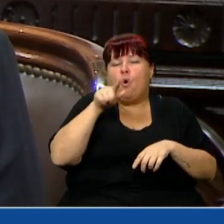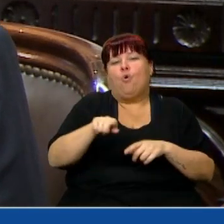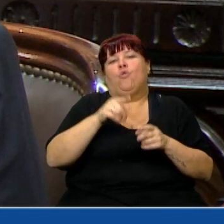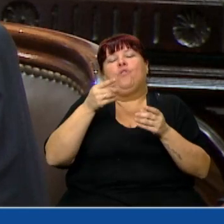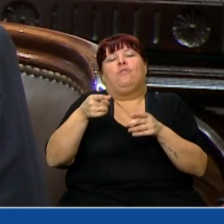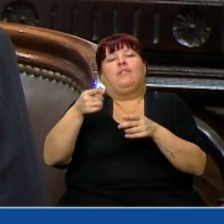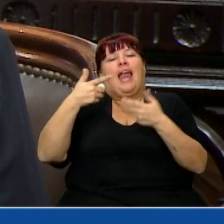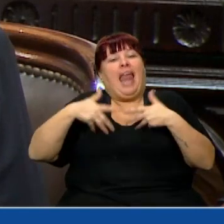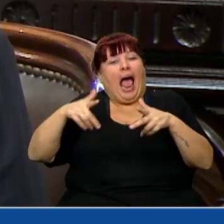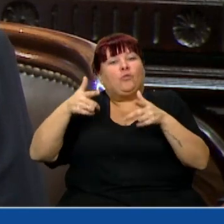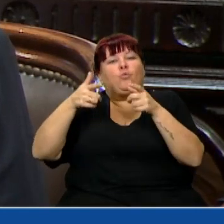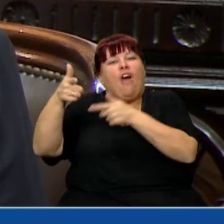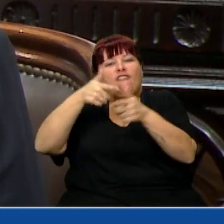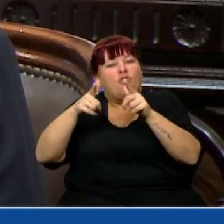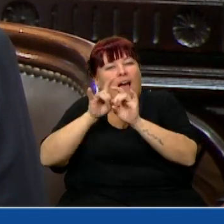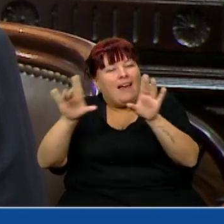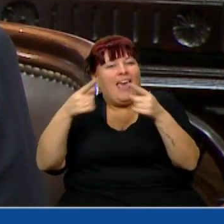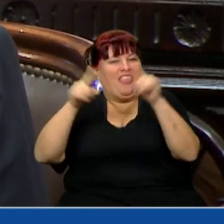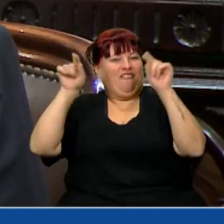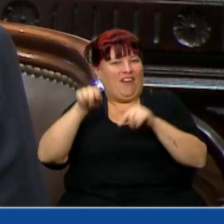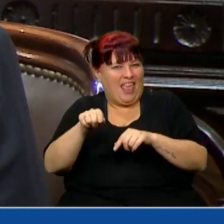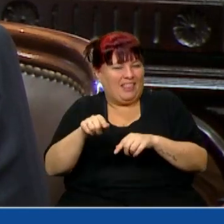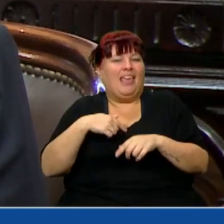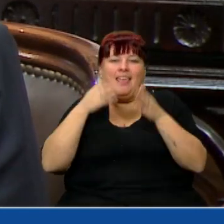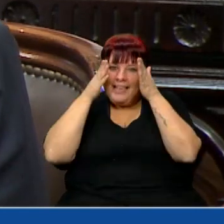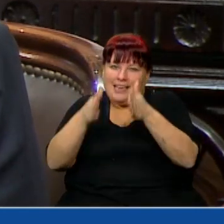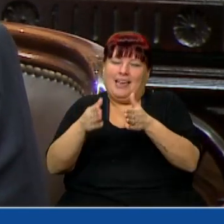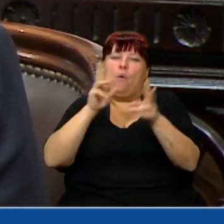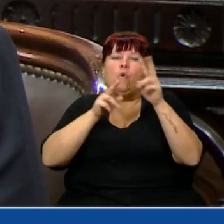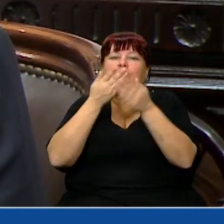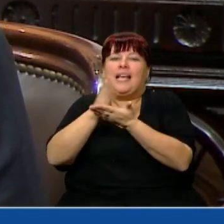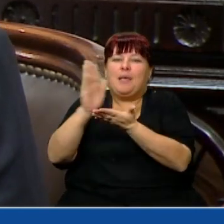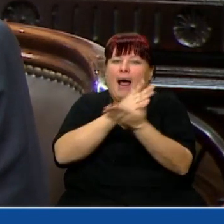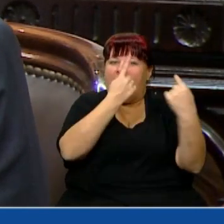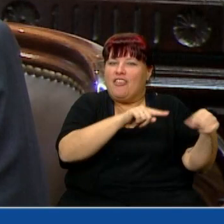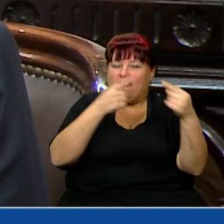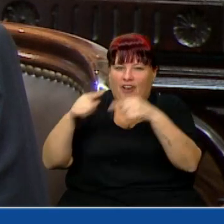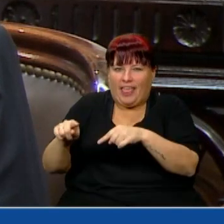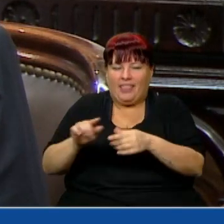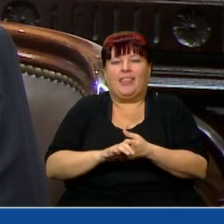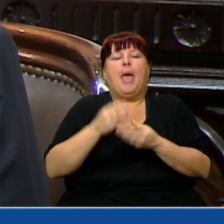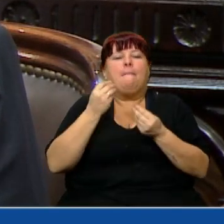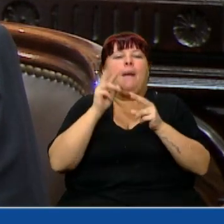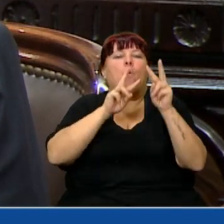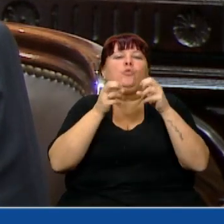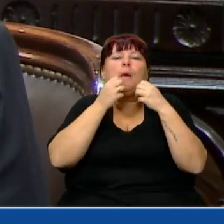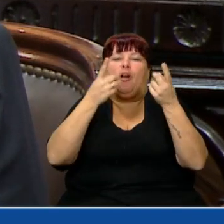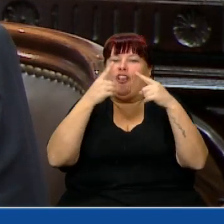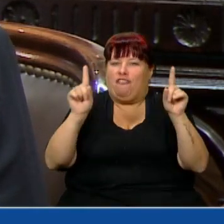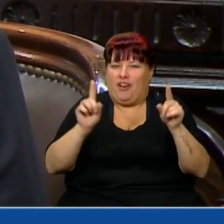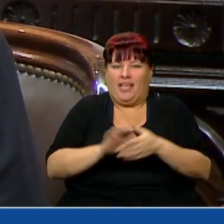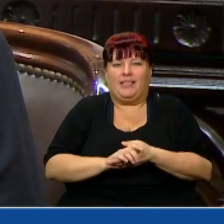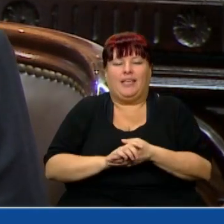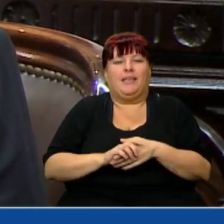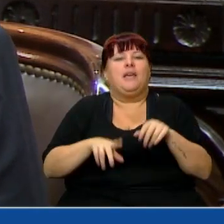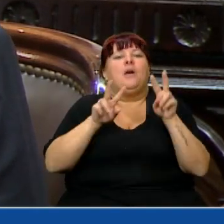un nicho que se diferencia del resto y creo que lo que tenemos que apuntar también a diferenciarnos para poder construir algo distinto y